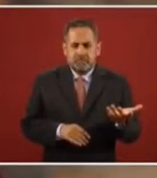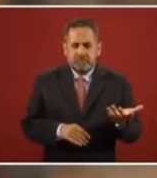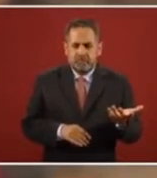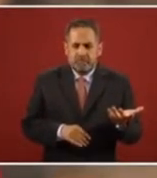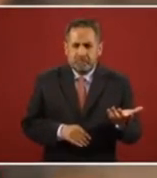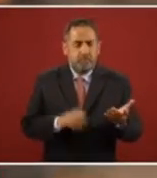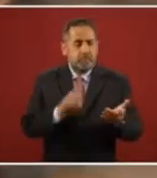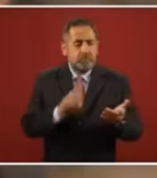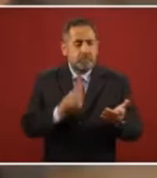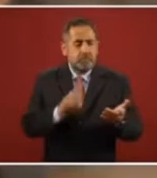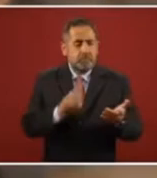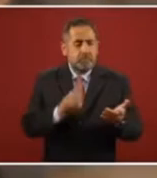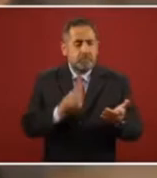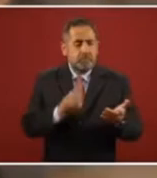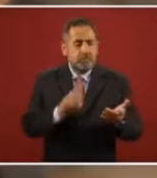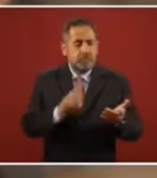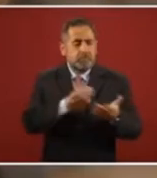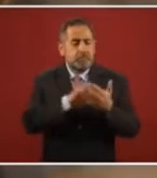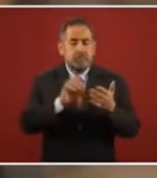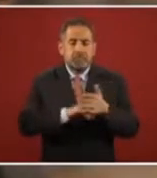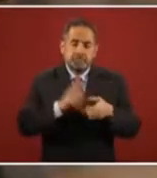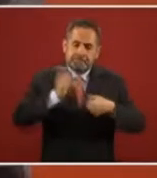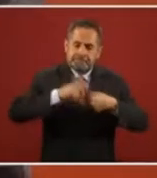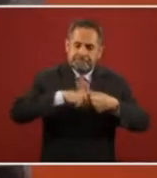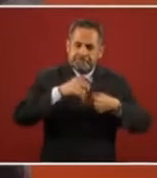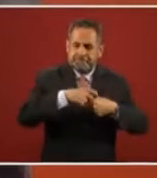y visitas a veces